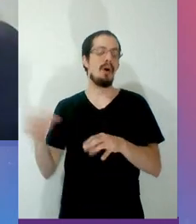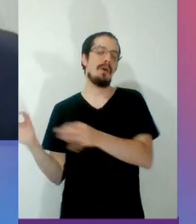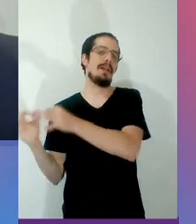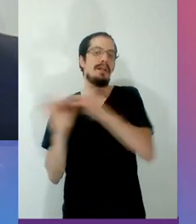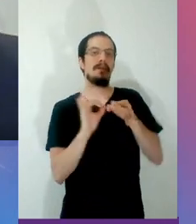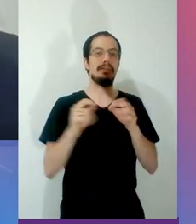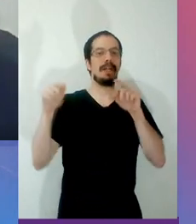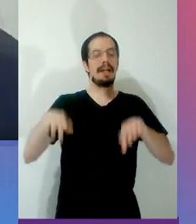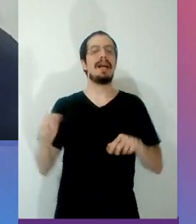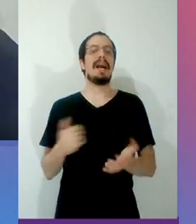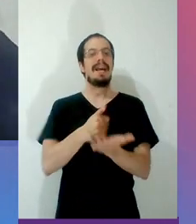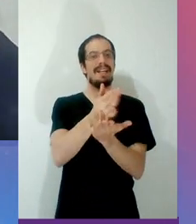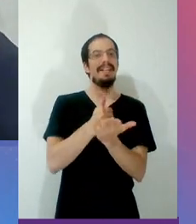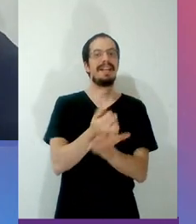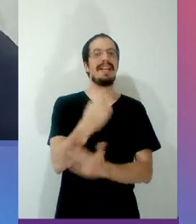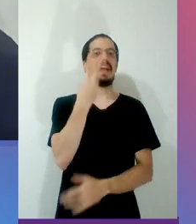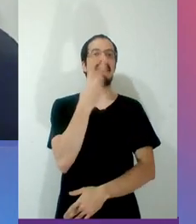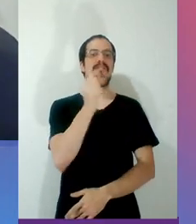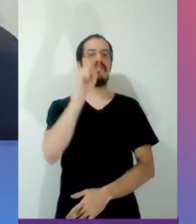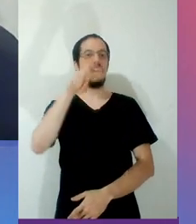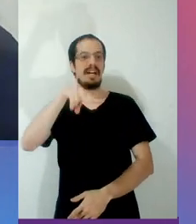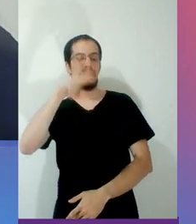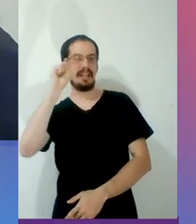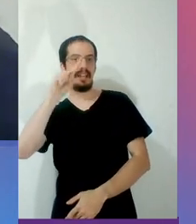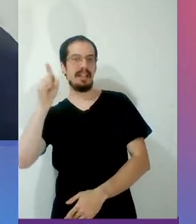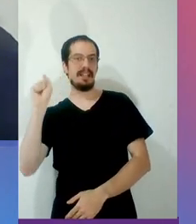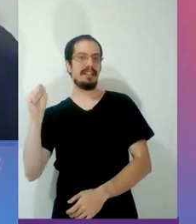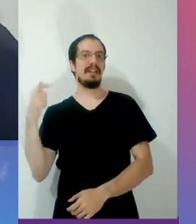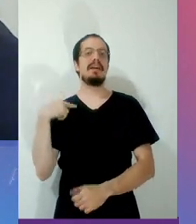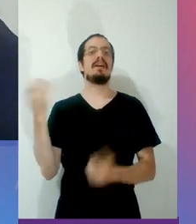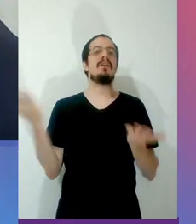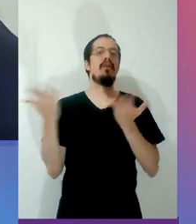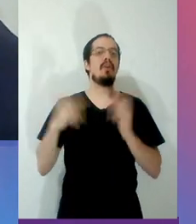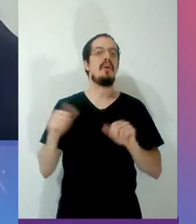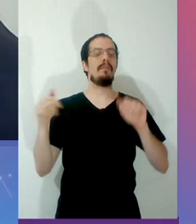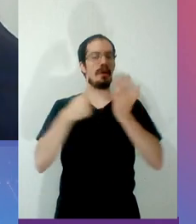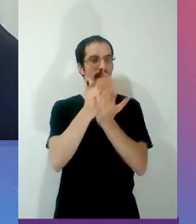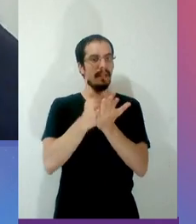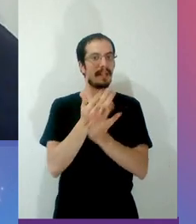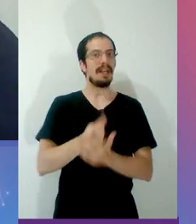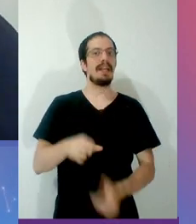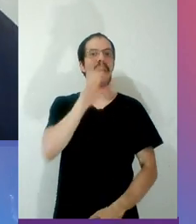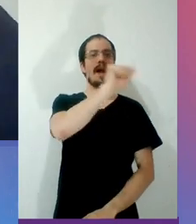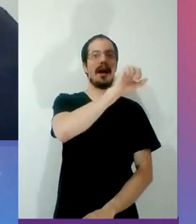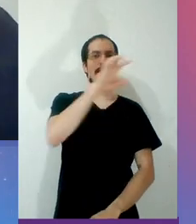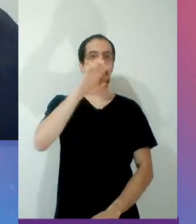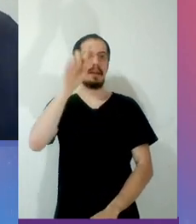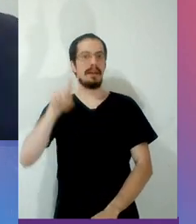estrategias de Vanessa en los contextos de atención primaria. Así que te escuchamos, Van.